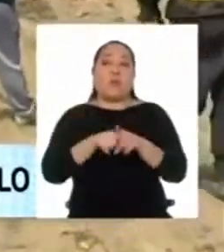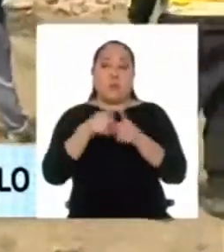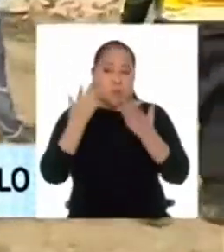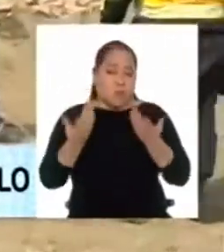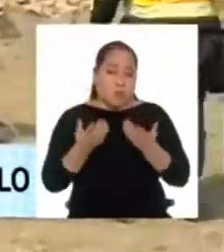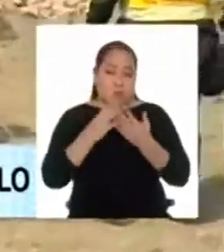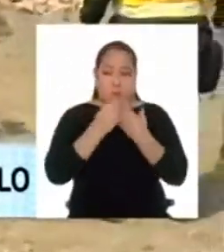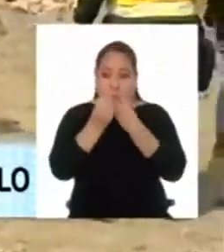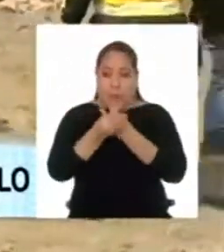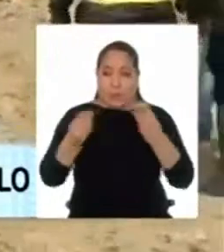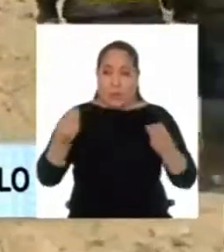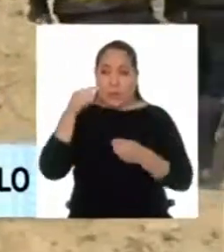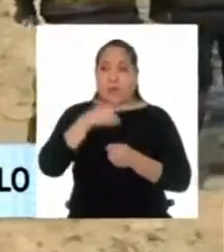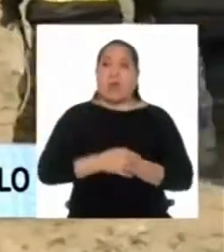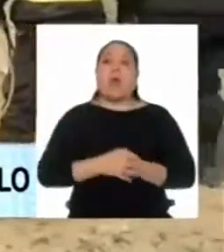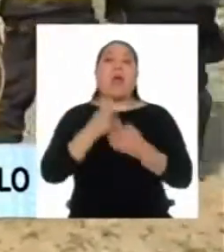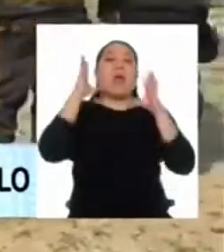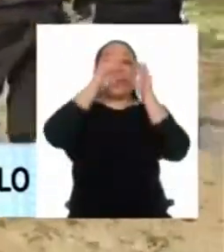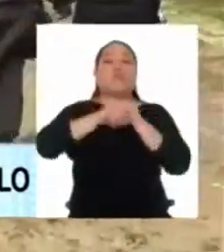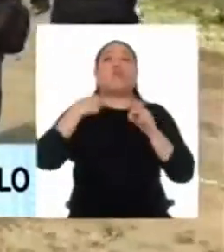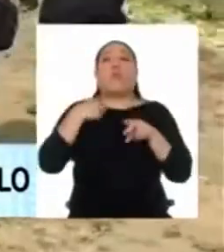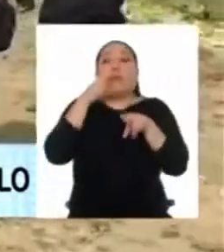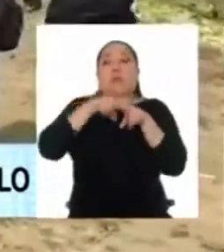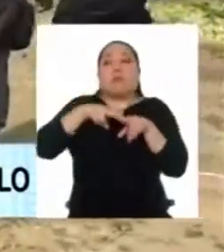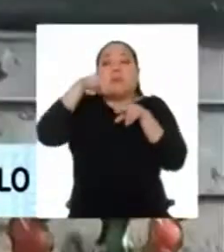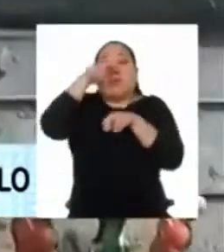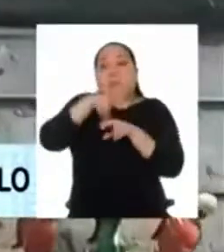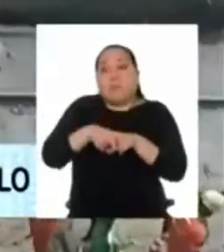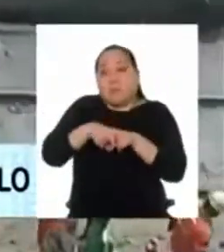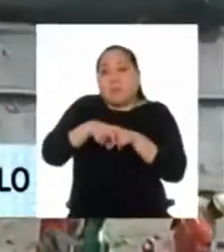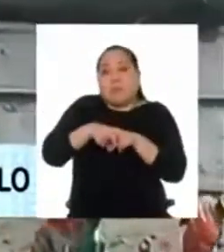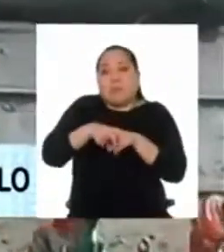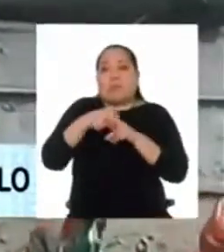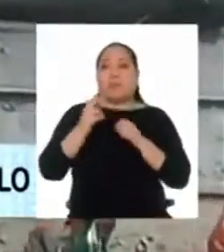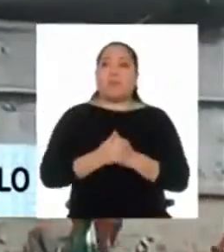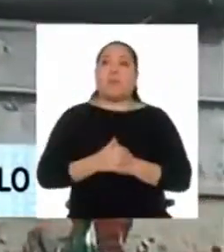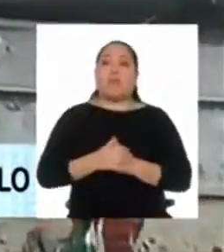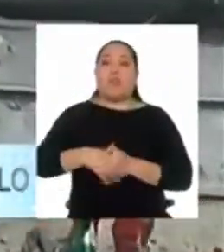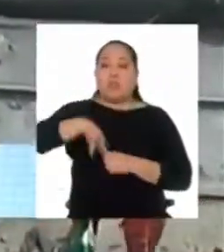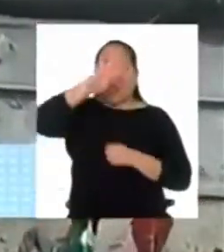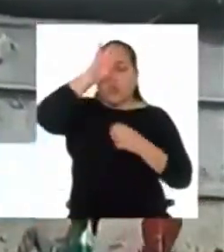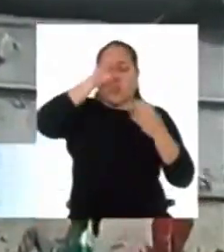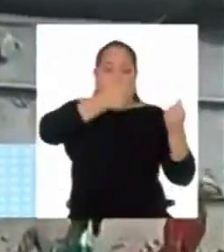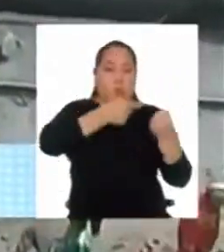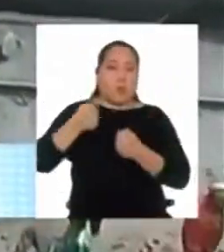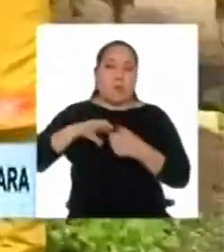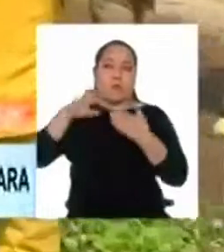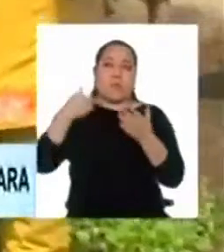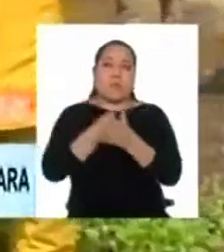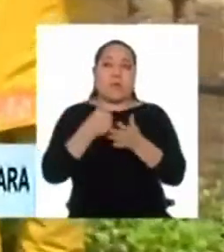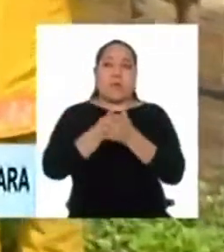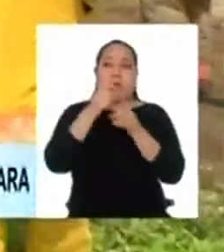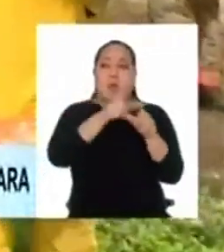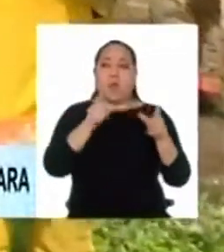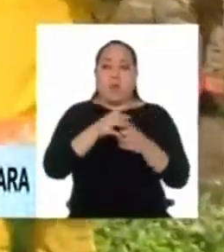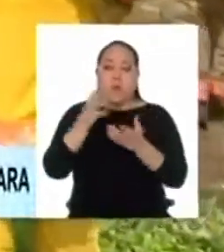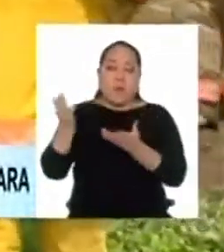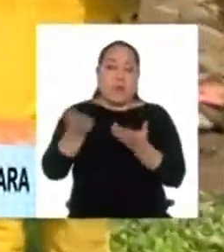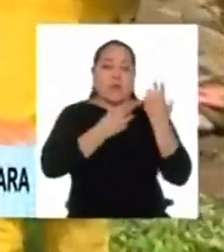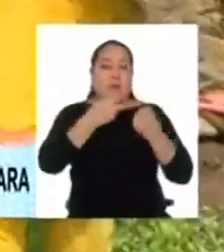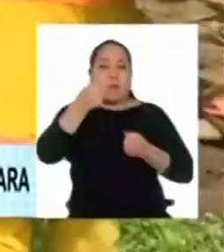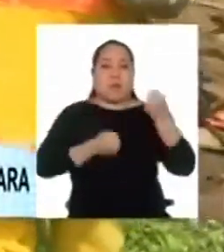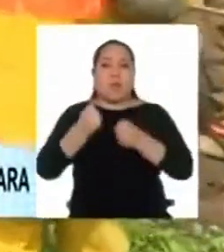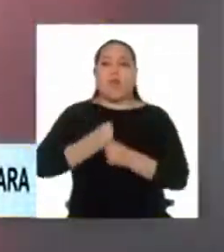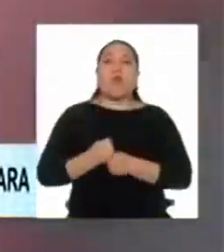esto. Ahora en la noche tendré que sentarme aquí. Los bomberos llegaron a la zona para remover la camioneta.